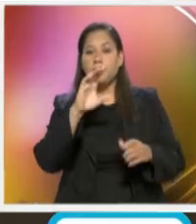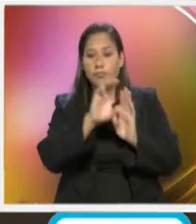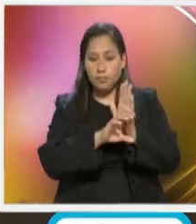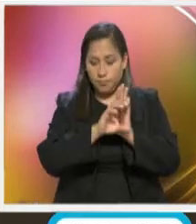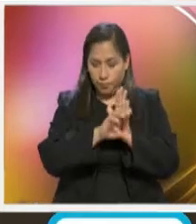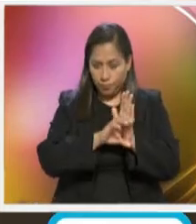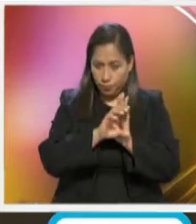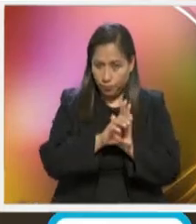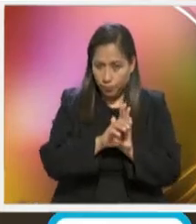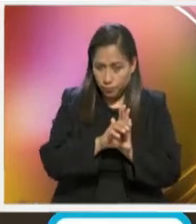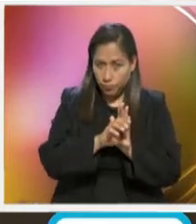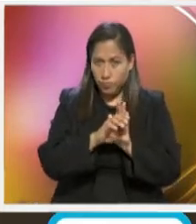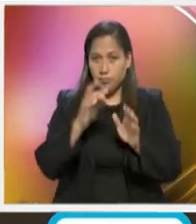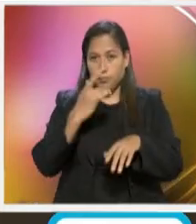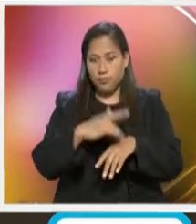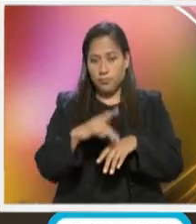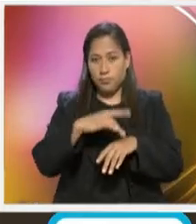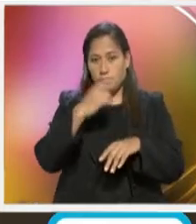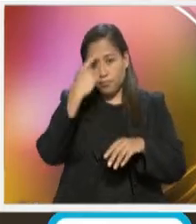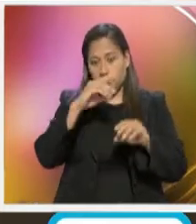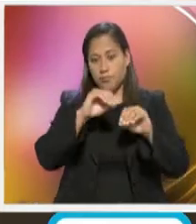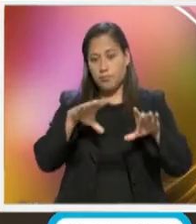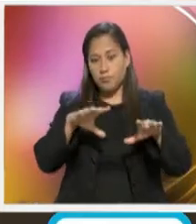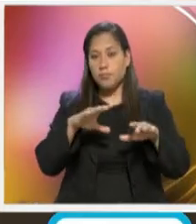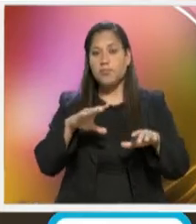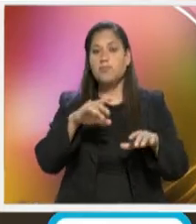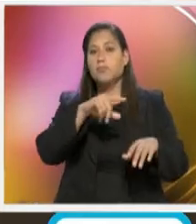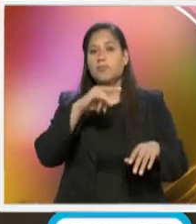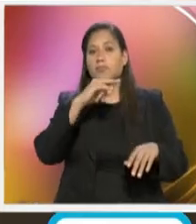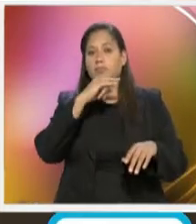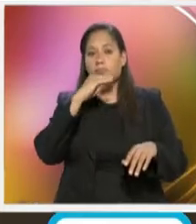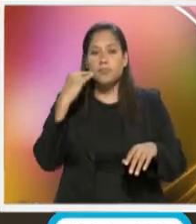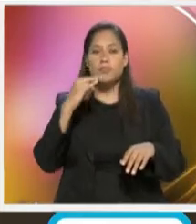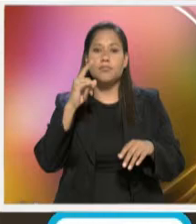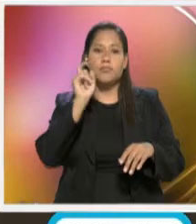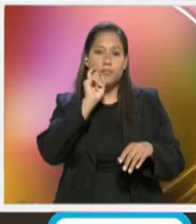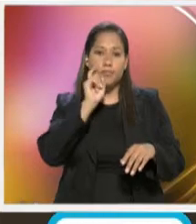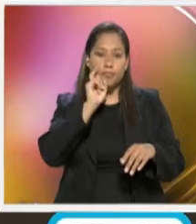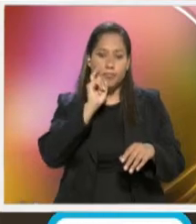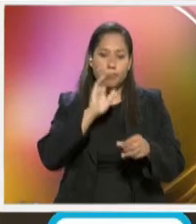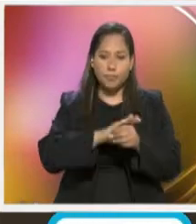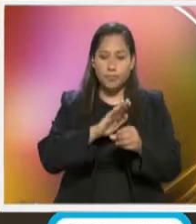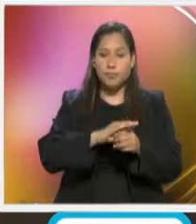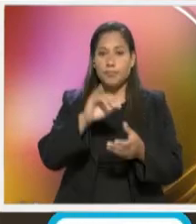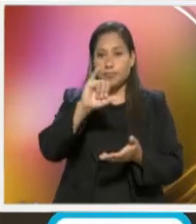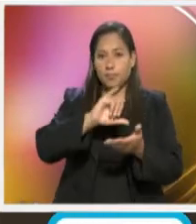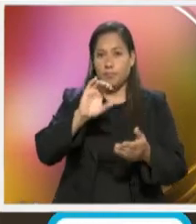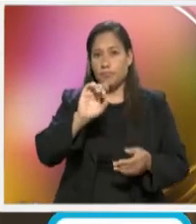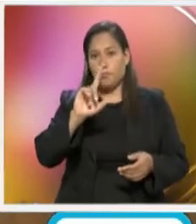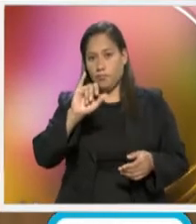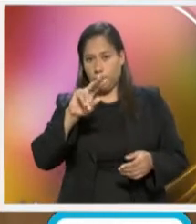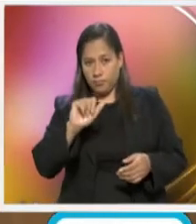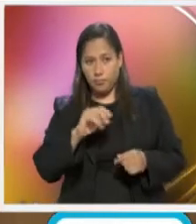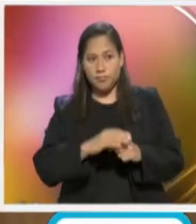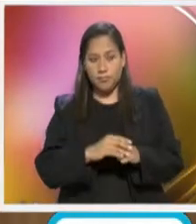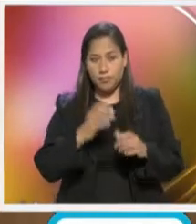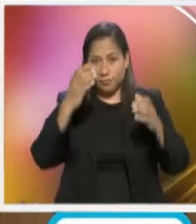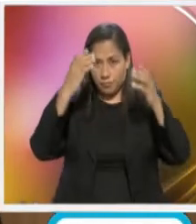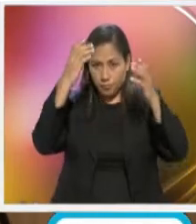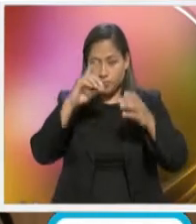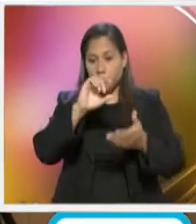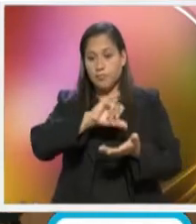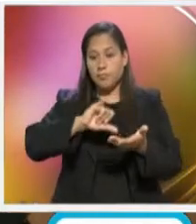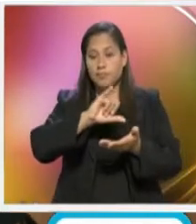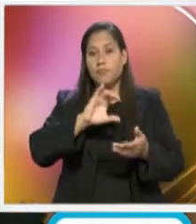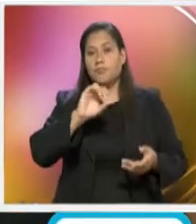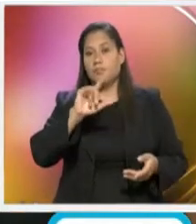jamón, 12 rebanadas de queso para fundir, salsa de tomate y aceite de oliva. Chef, el aceite de oliva, pues casi